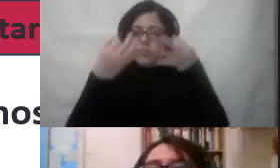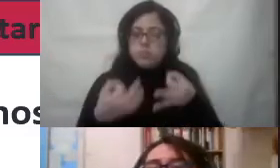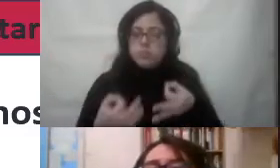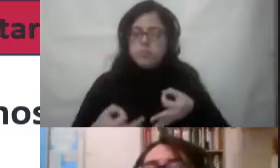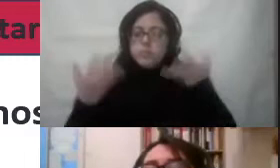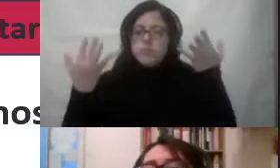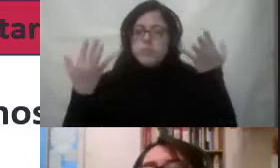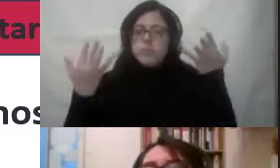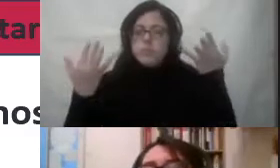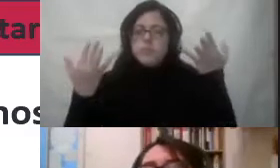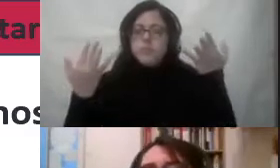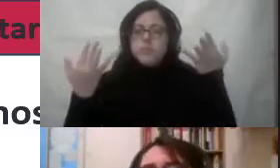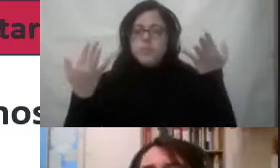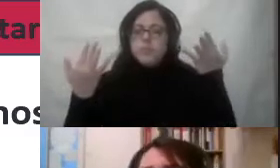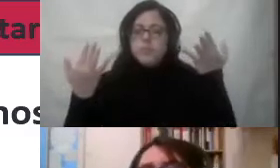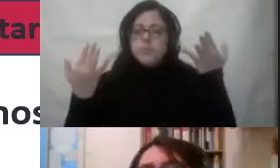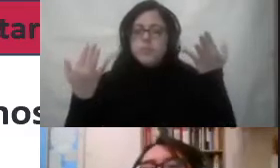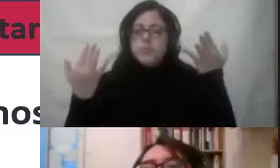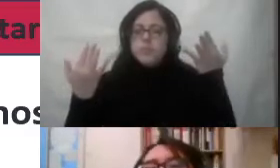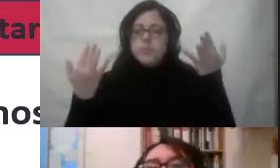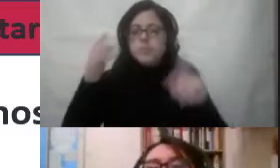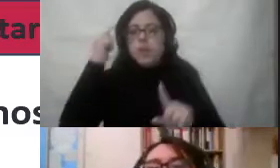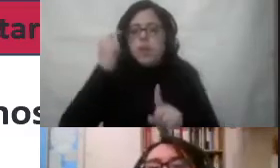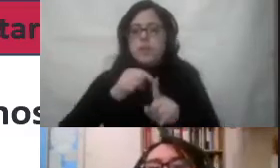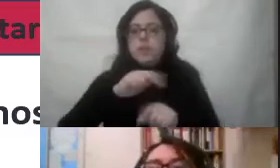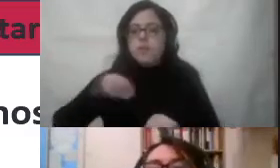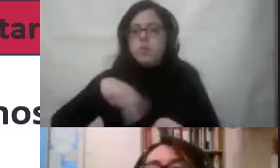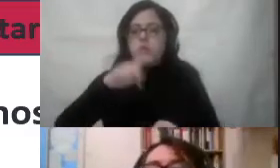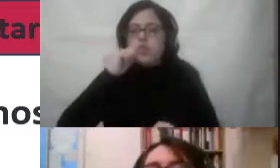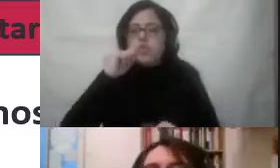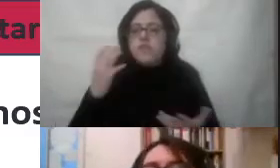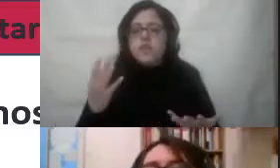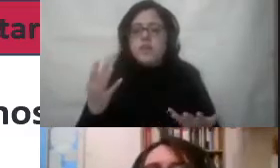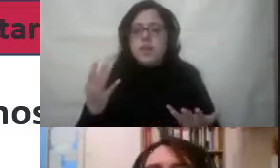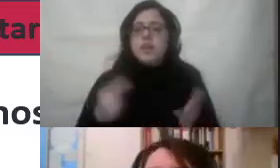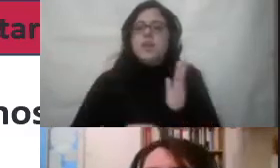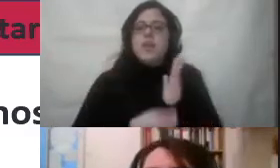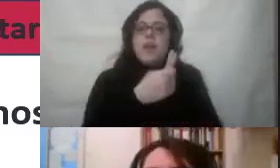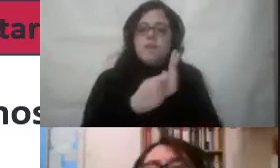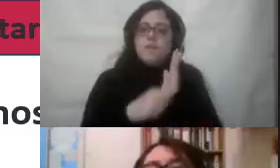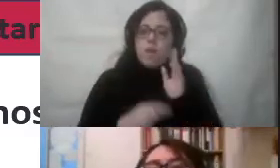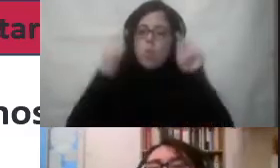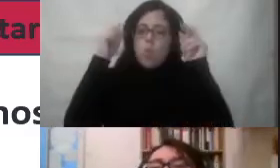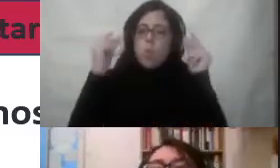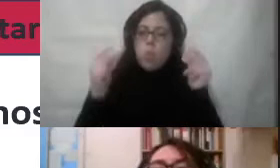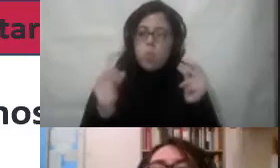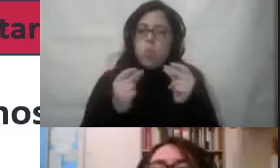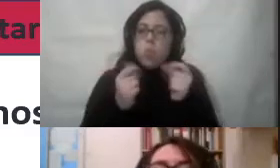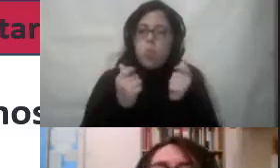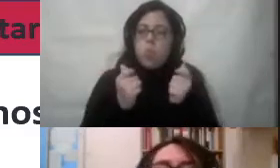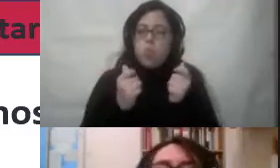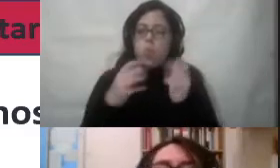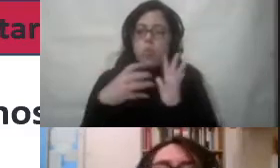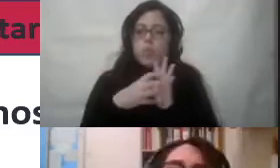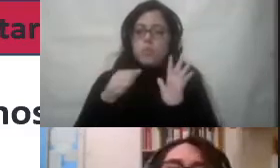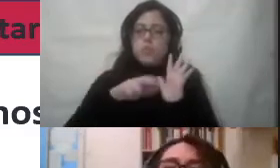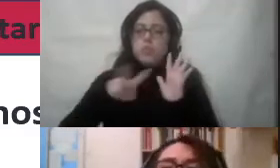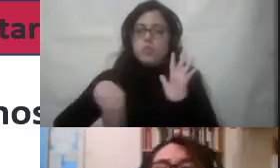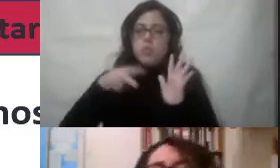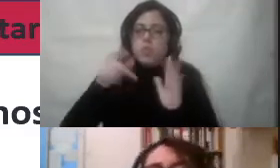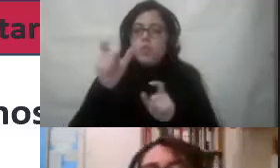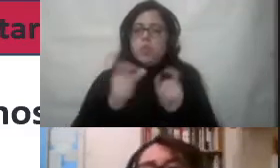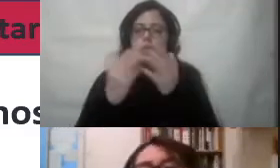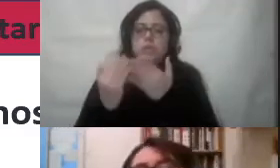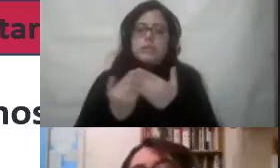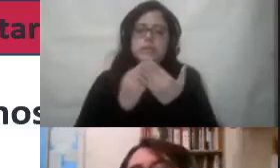también a nuestro objetivo, que tiene que ser evaluar habilidades de nuestra asignatura. Los chicos